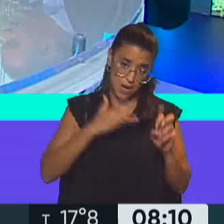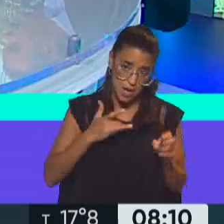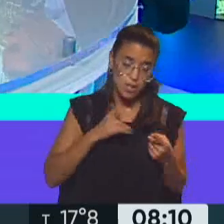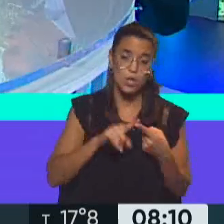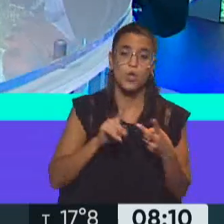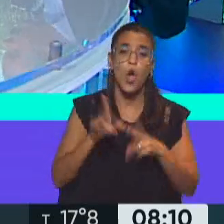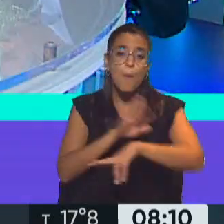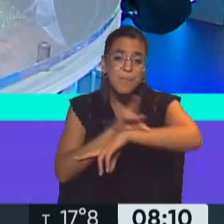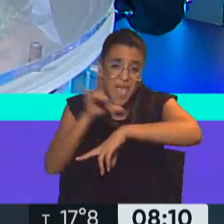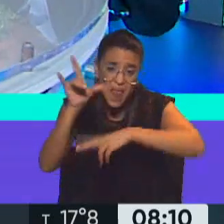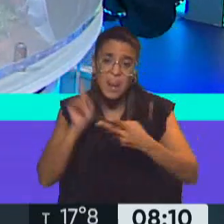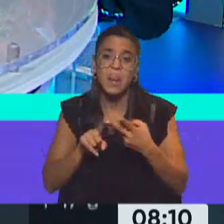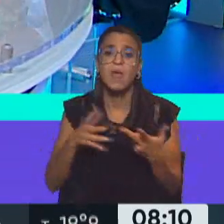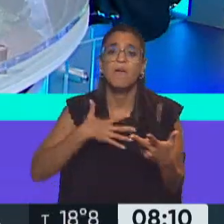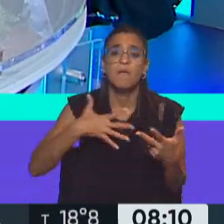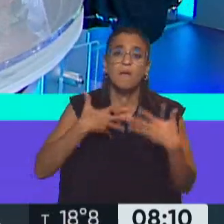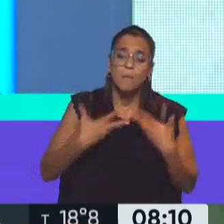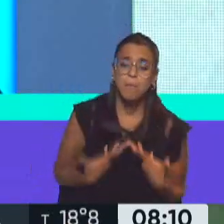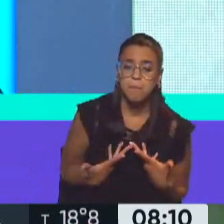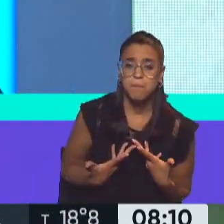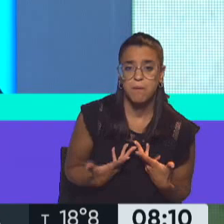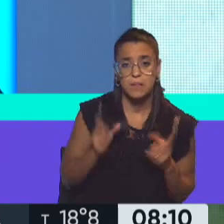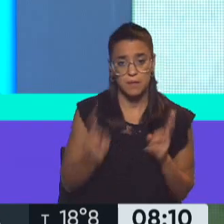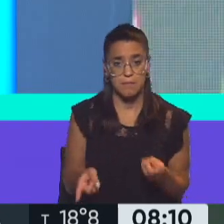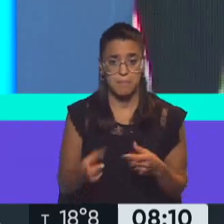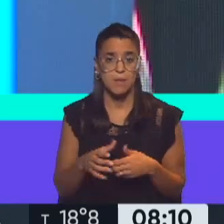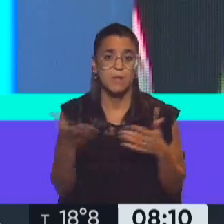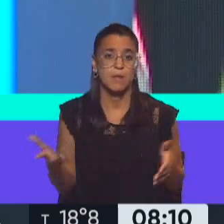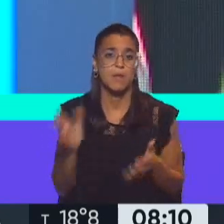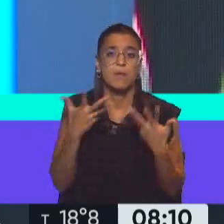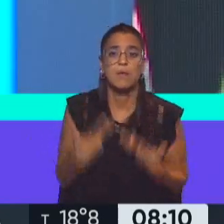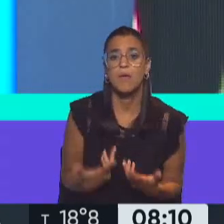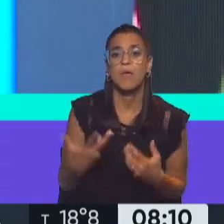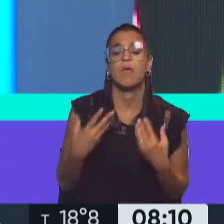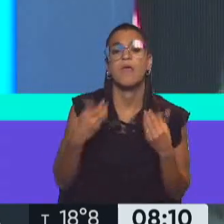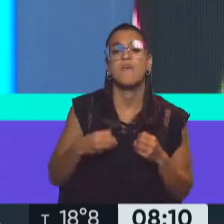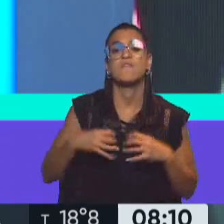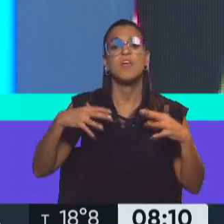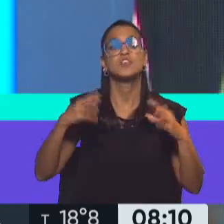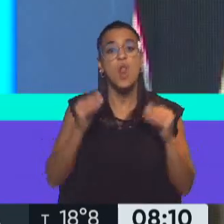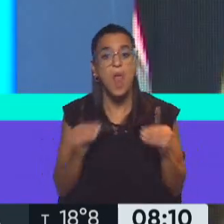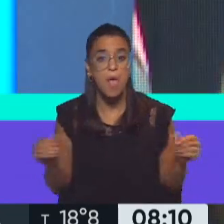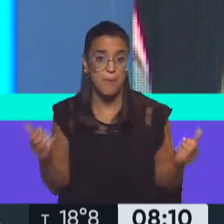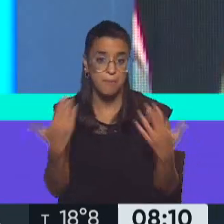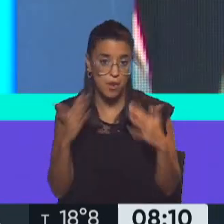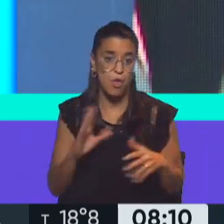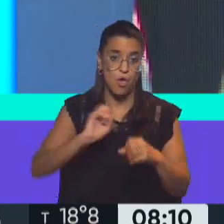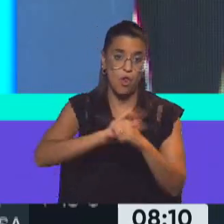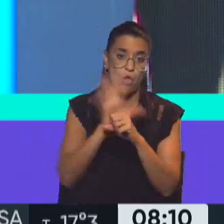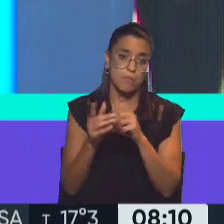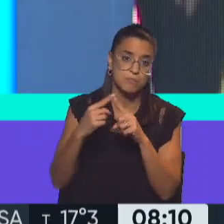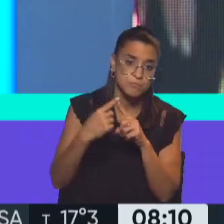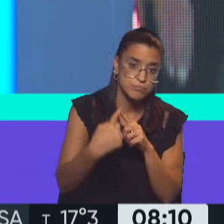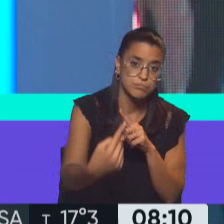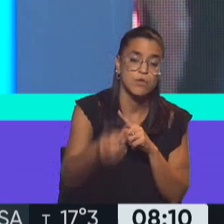temas dermatológicos, con fatiga, con cansancio. Claro. ¿Sí? Atribuido a una infección leve, pero que después puede dar un COVID prolongado,